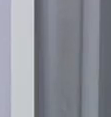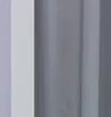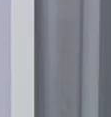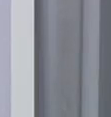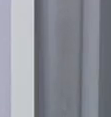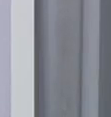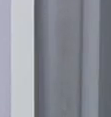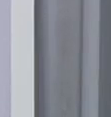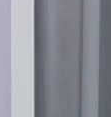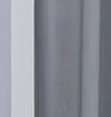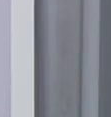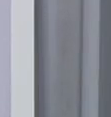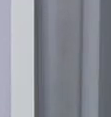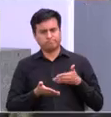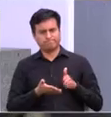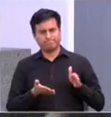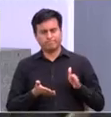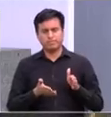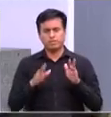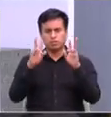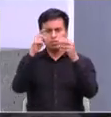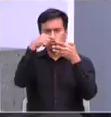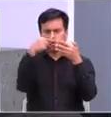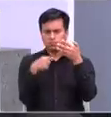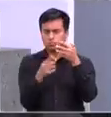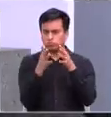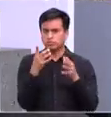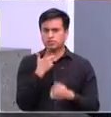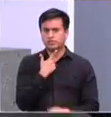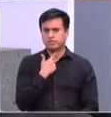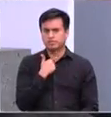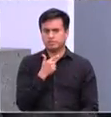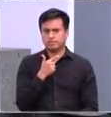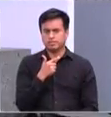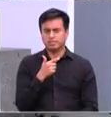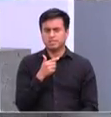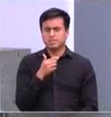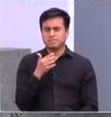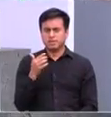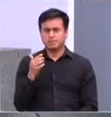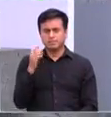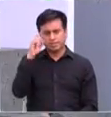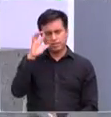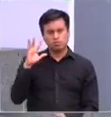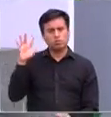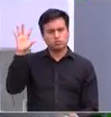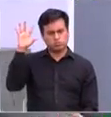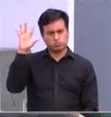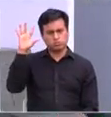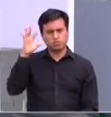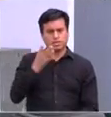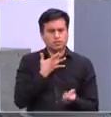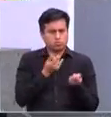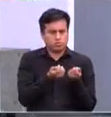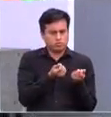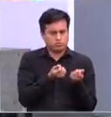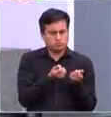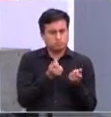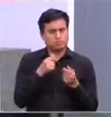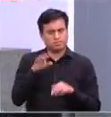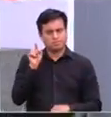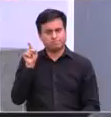Si. Abundan los nombres, abunda la terminología, se inventan adjetivos tratando